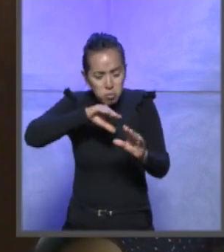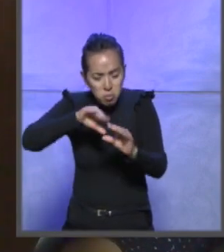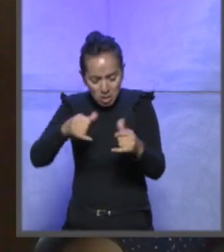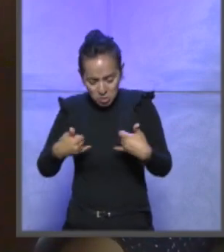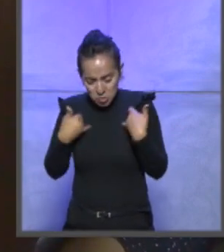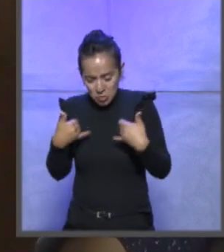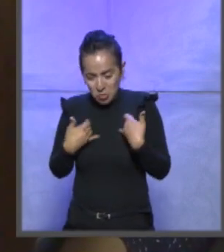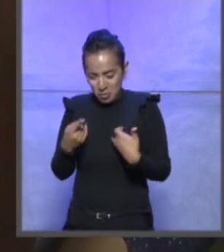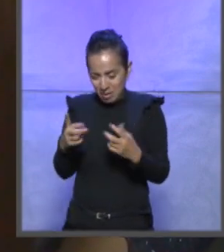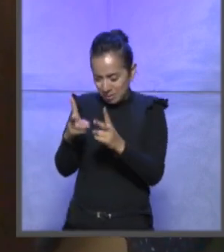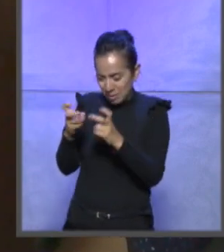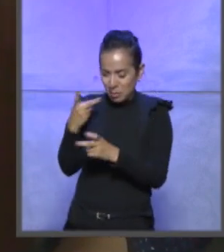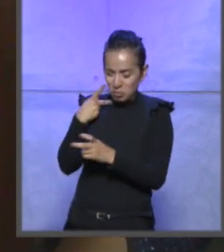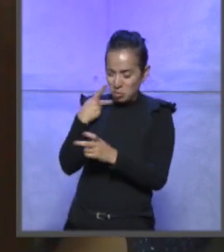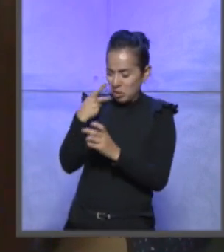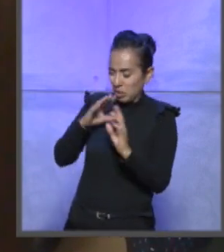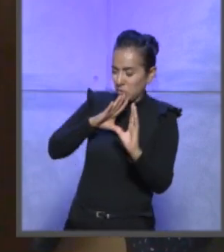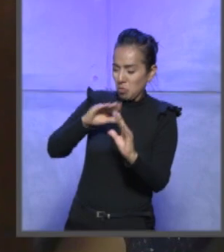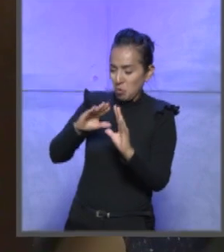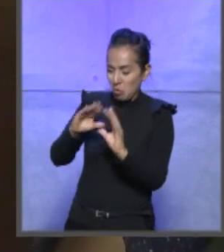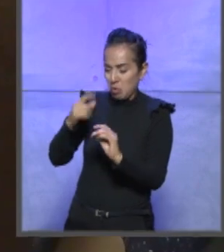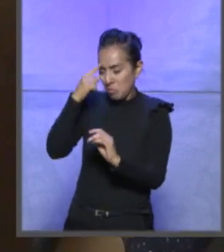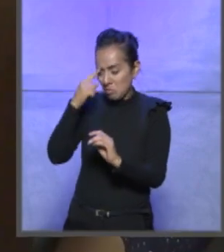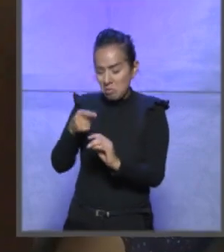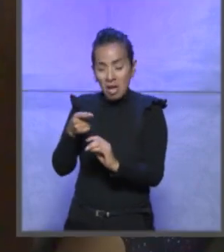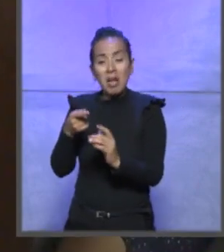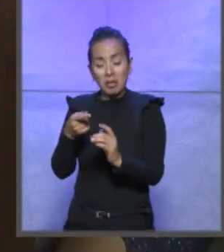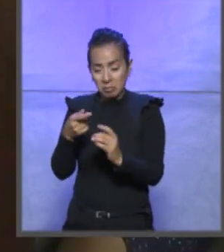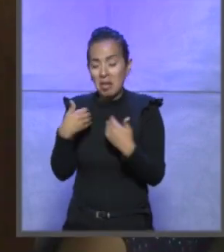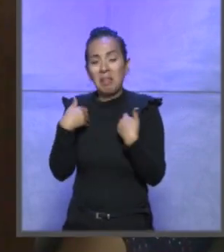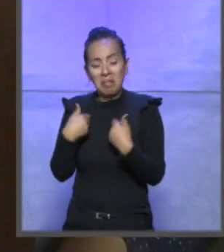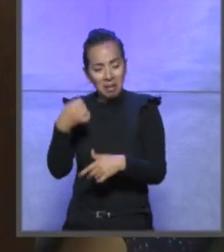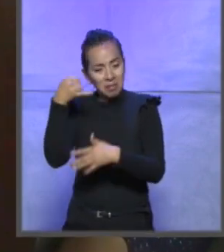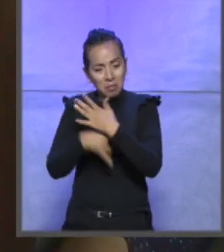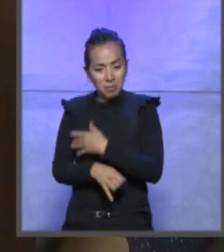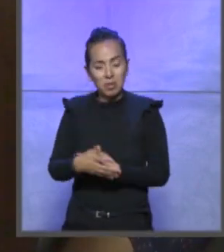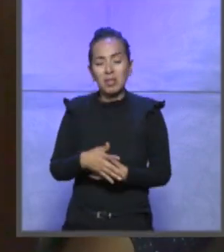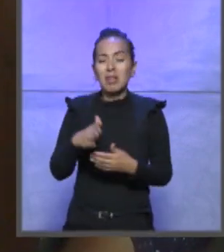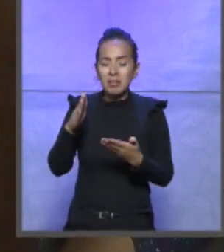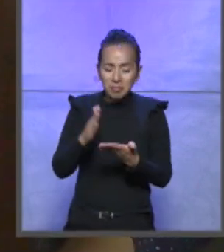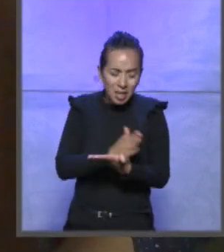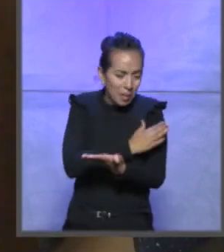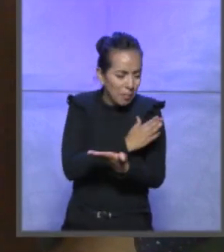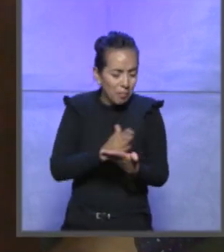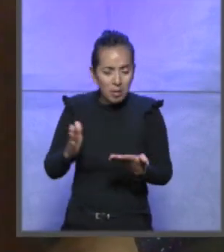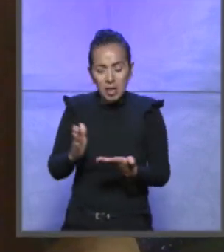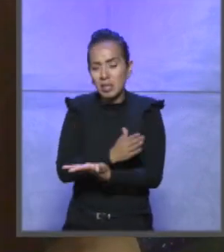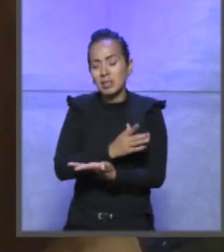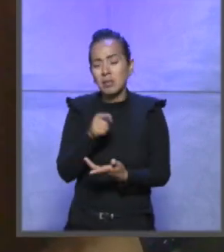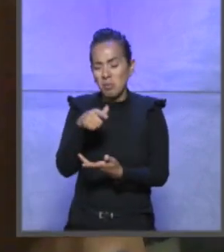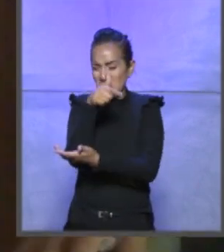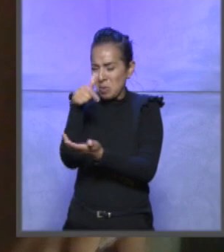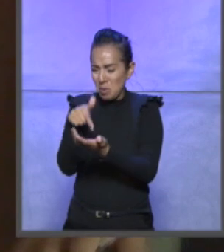futuro. Hay poca difusión en cuanto a este tema y más allá de los cuadros, se